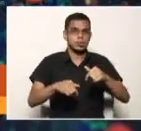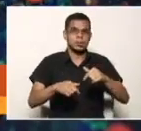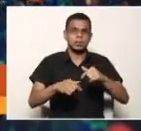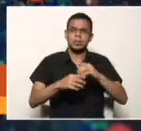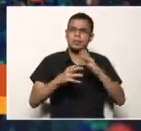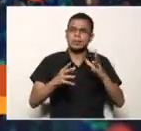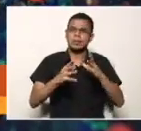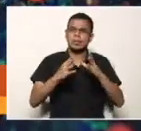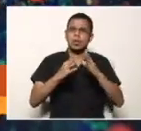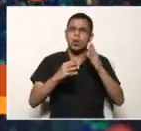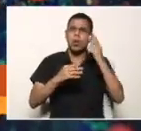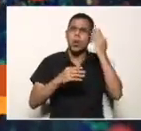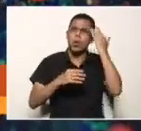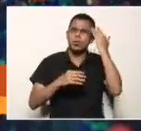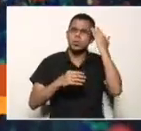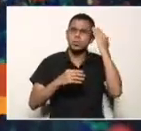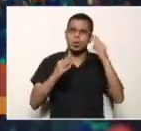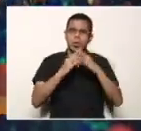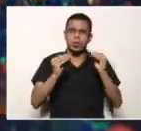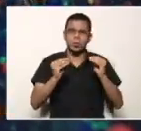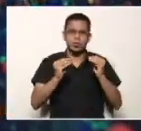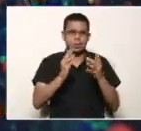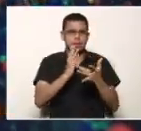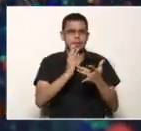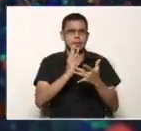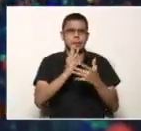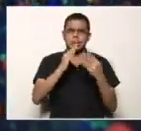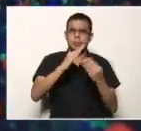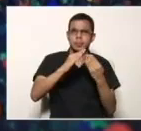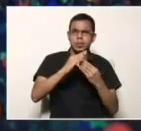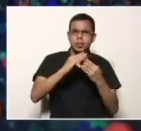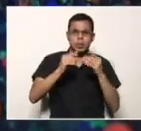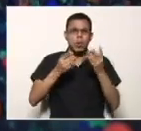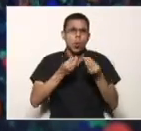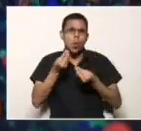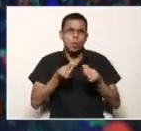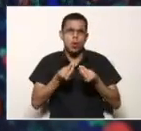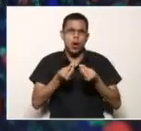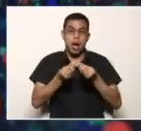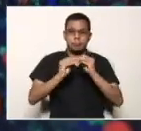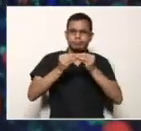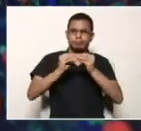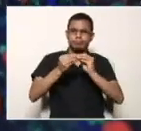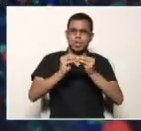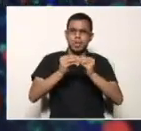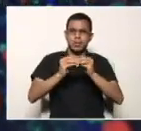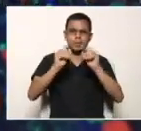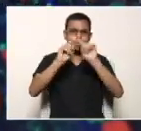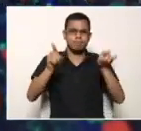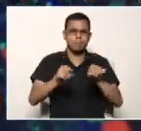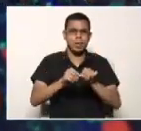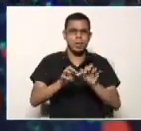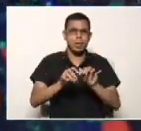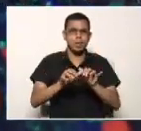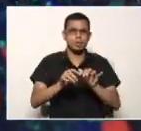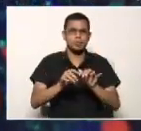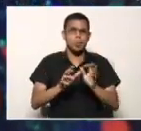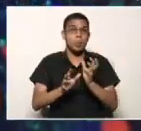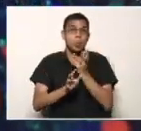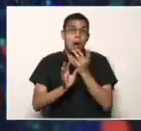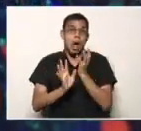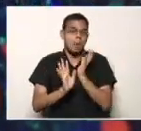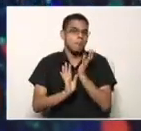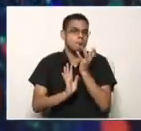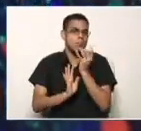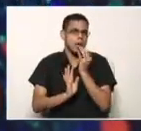de Educación Media General y Media Técnica nos traen la reparación de electrodomésticos, en especial la plancha para el cabello.